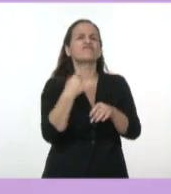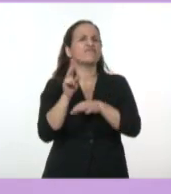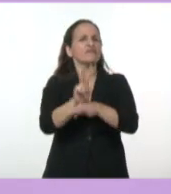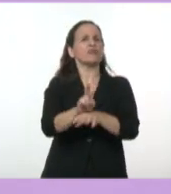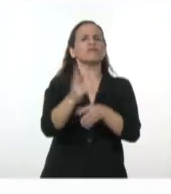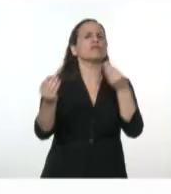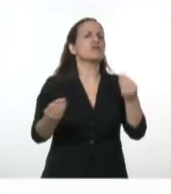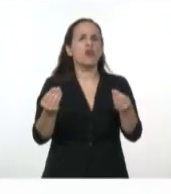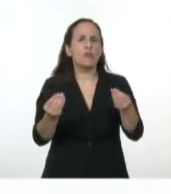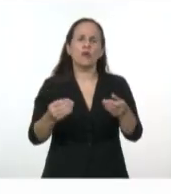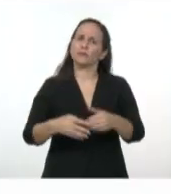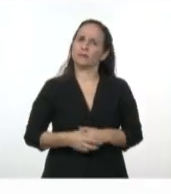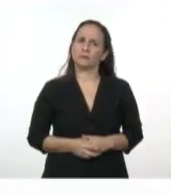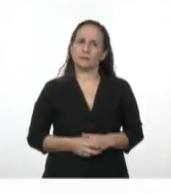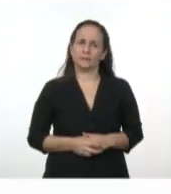violencia. A ver.